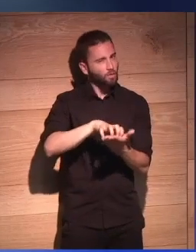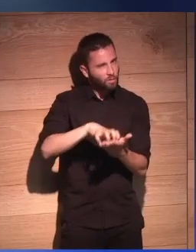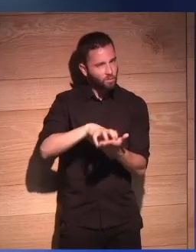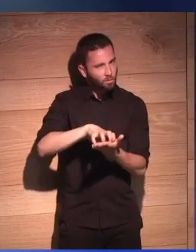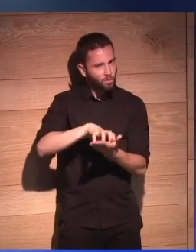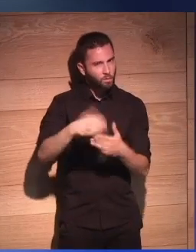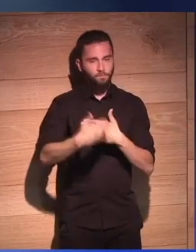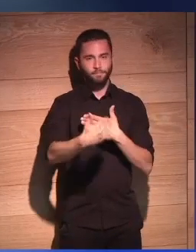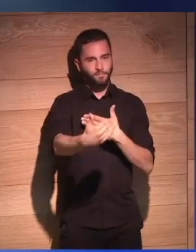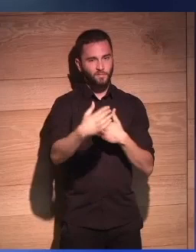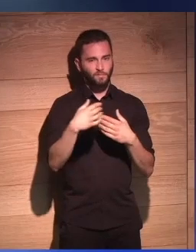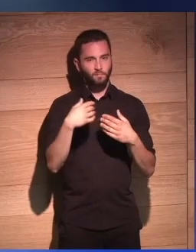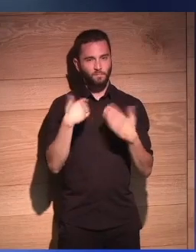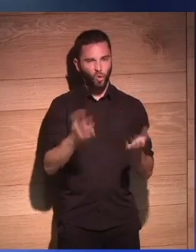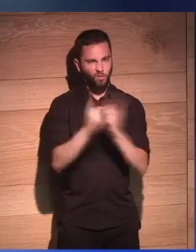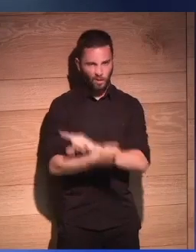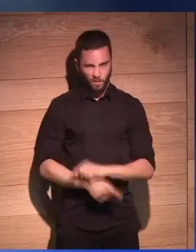dudo que cambie muy pronto.